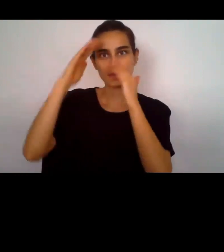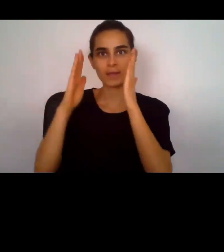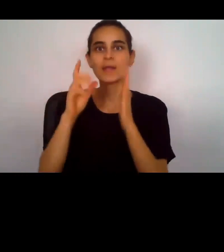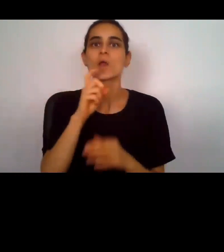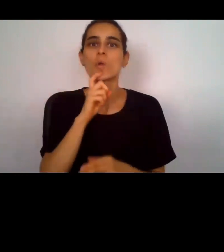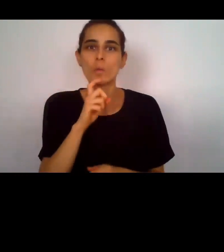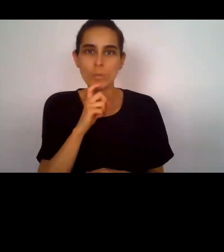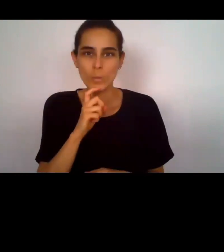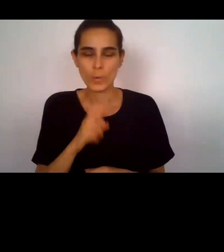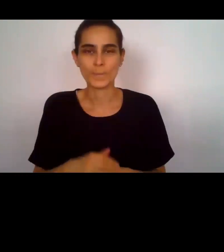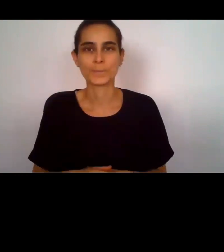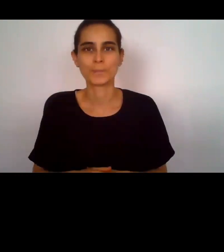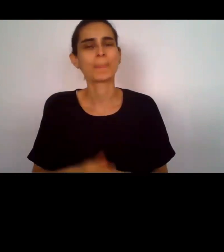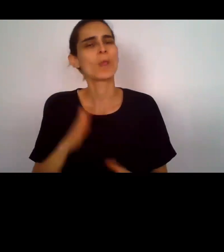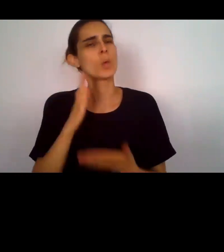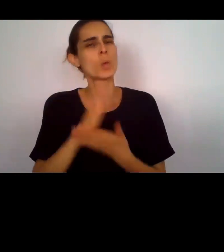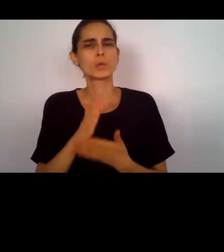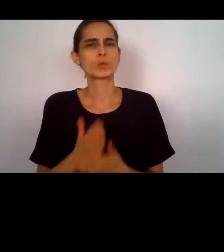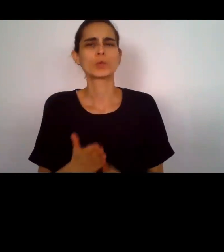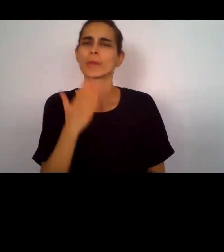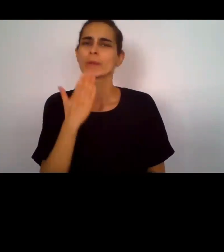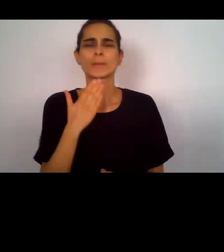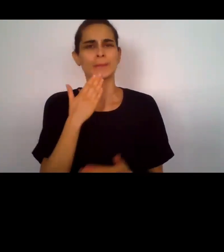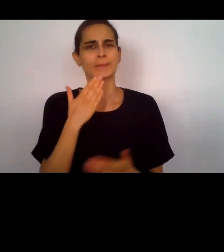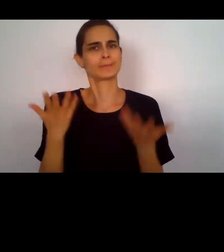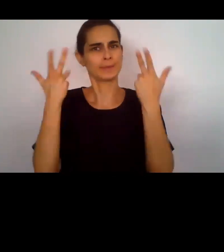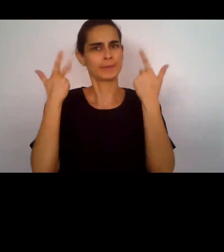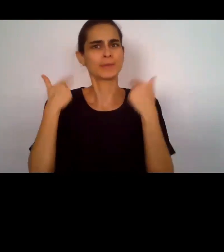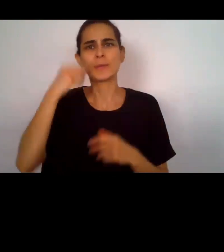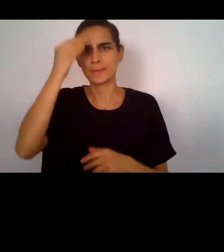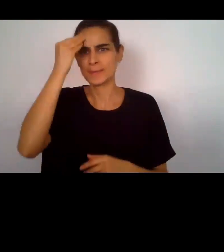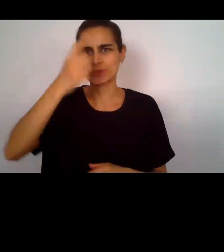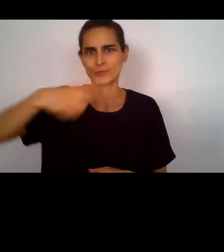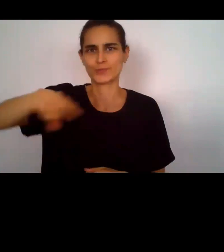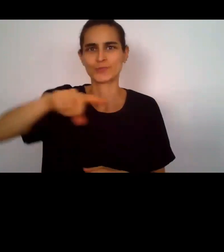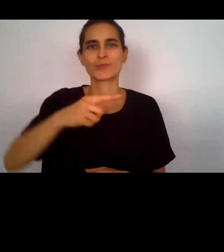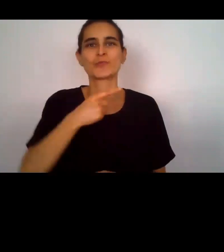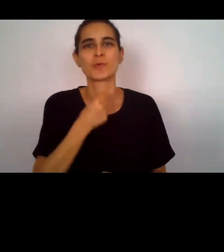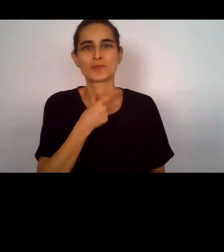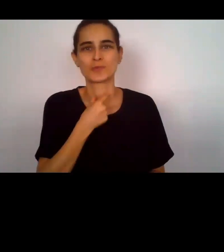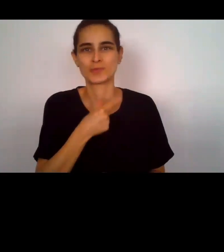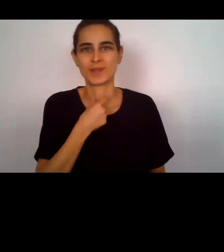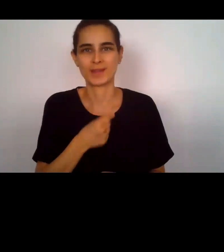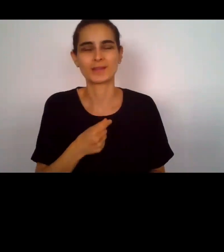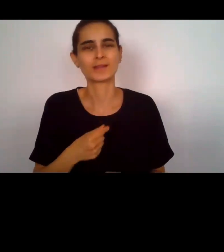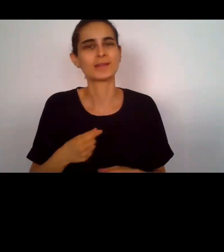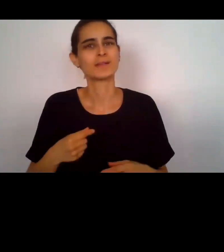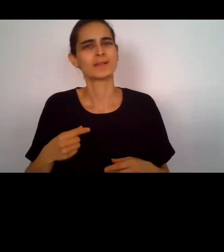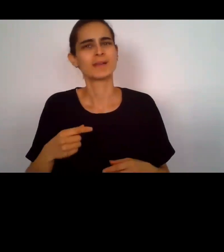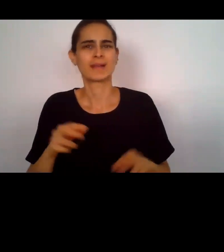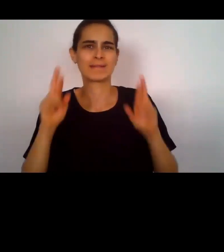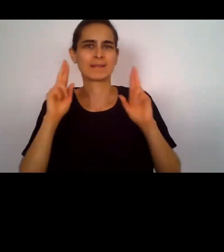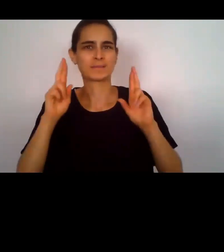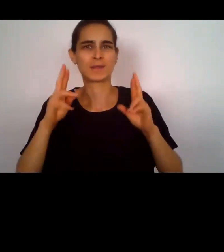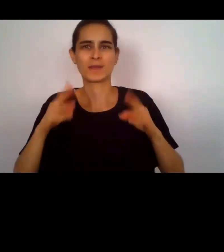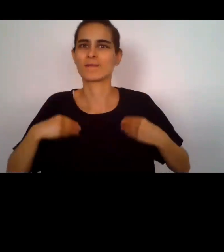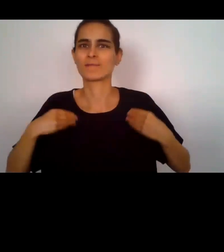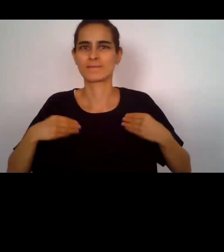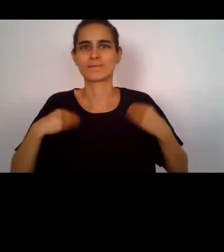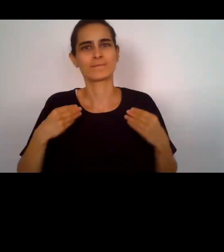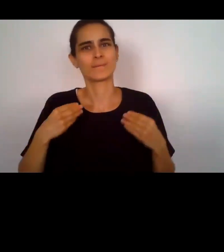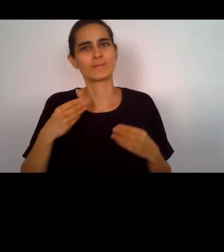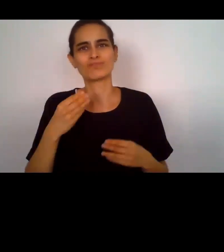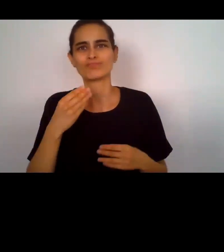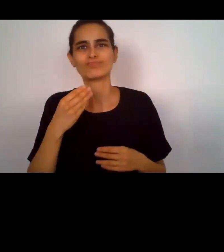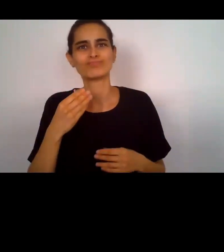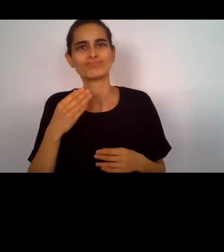curso entretenido, yo creo que os va a gustar, que lo disfrutéis de verdad, de corazón, y os voy a dejar en